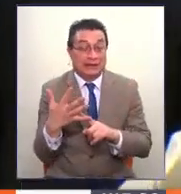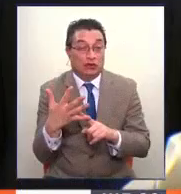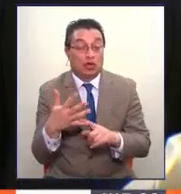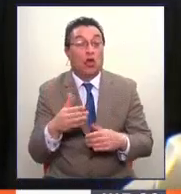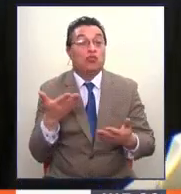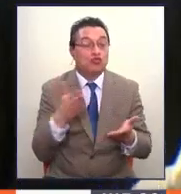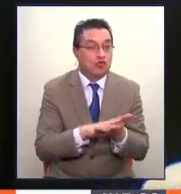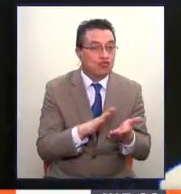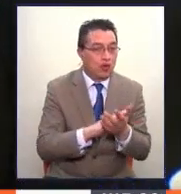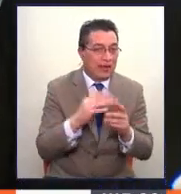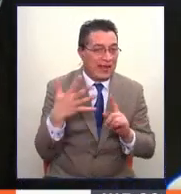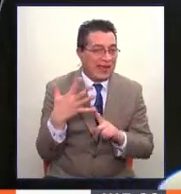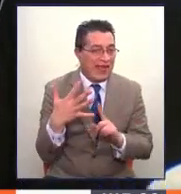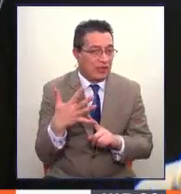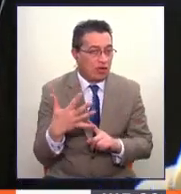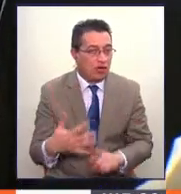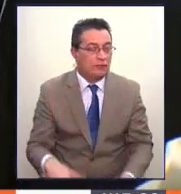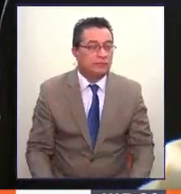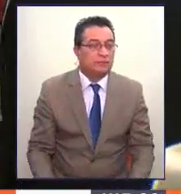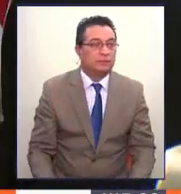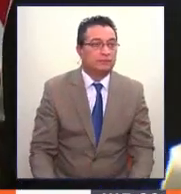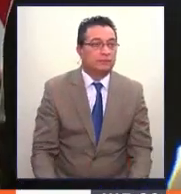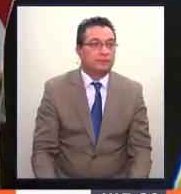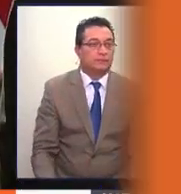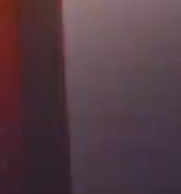de decesos.